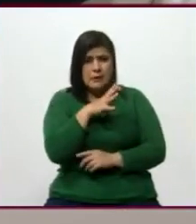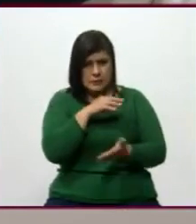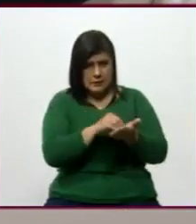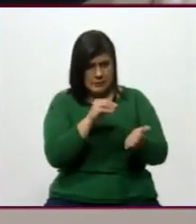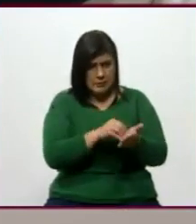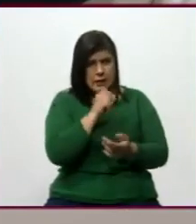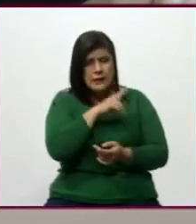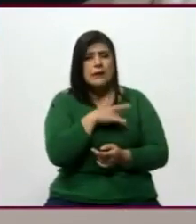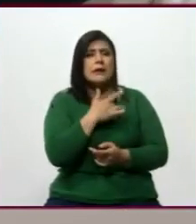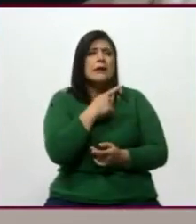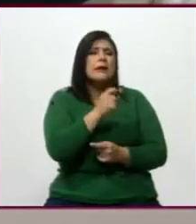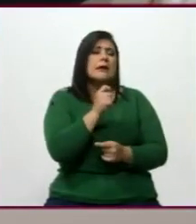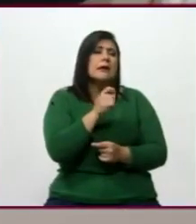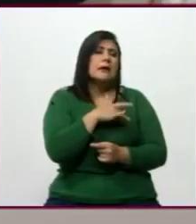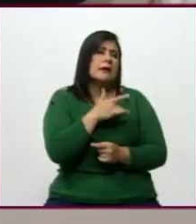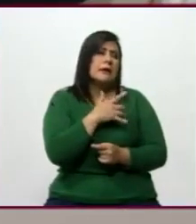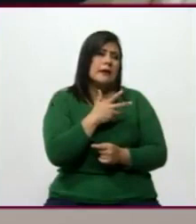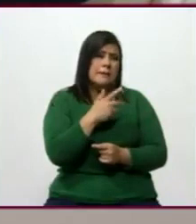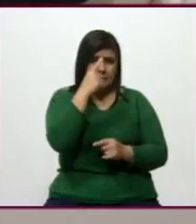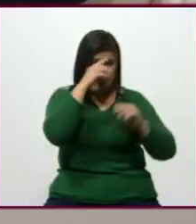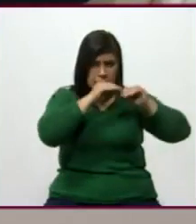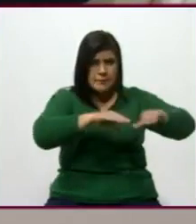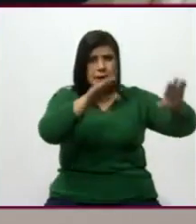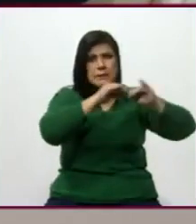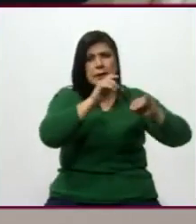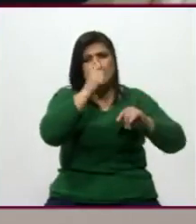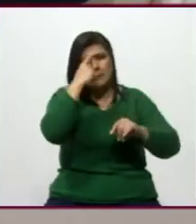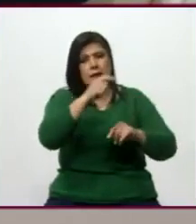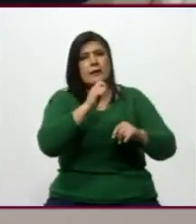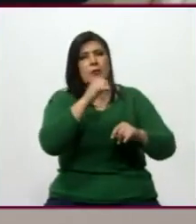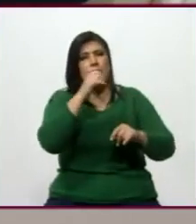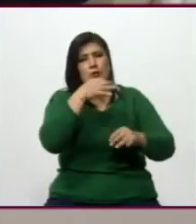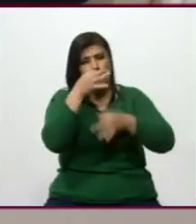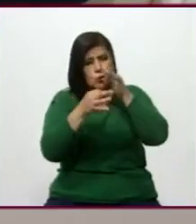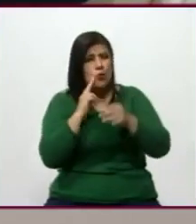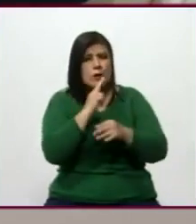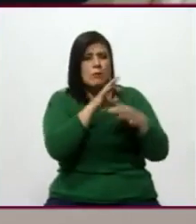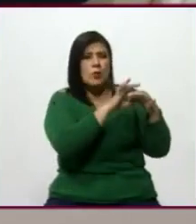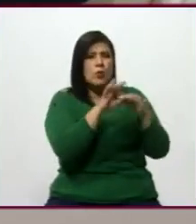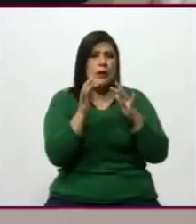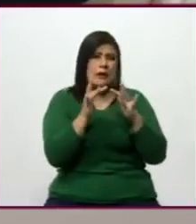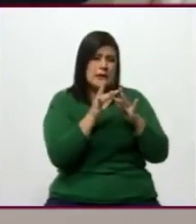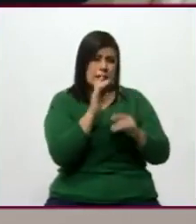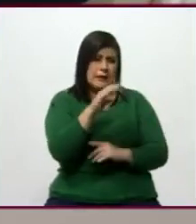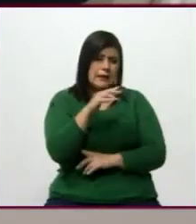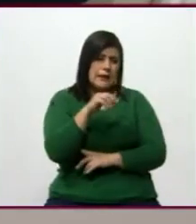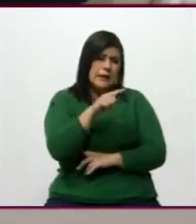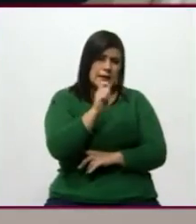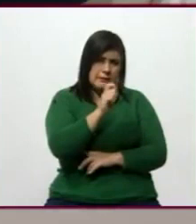era el canal de salida para las agencias del tercer mundo del canal de unión entonces si había un planteamiento